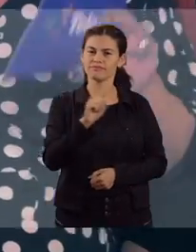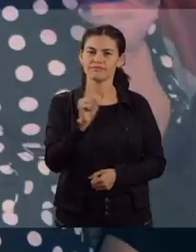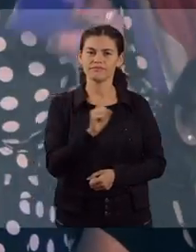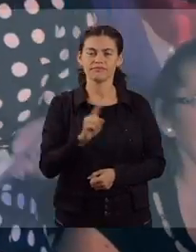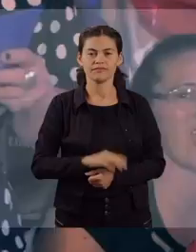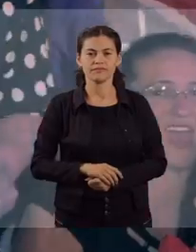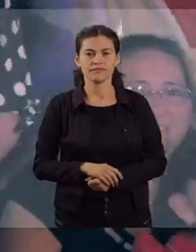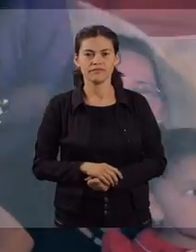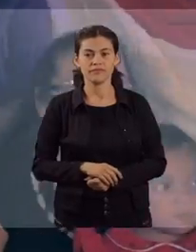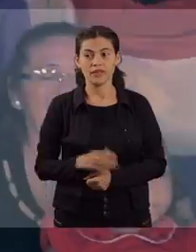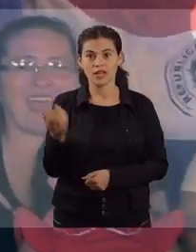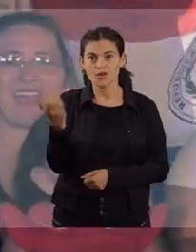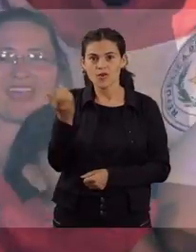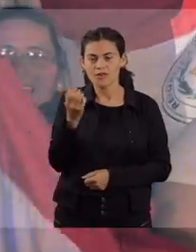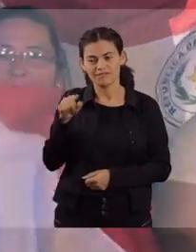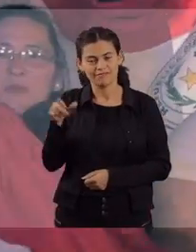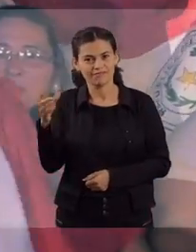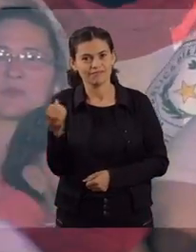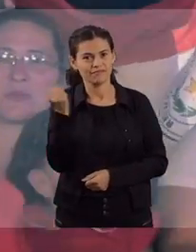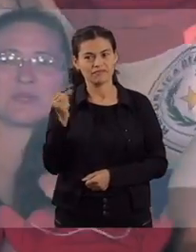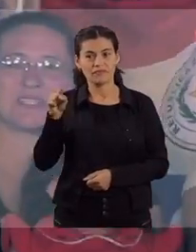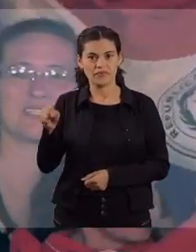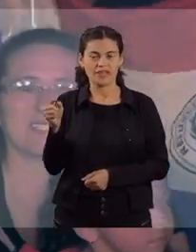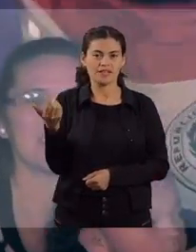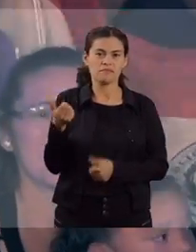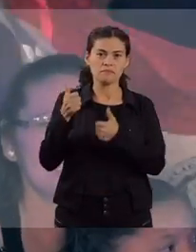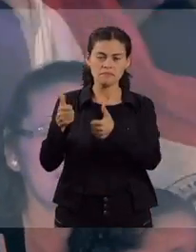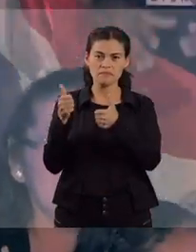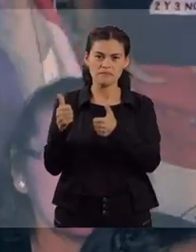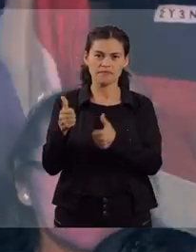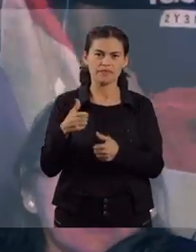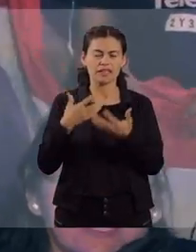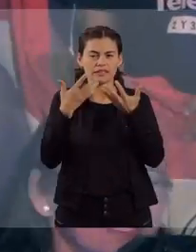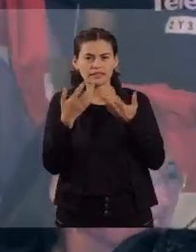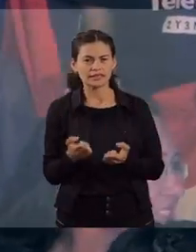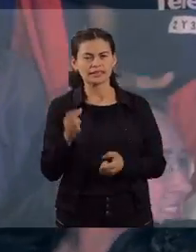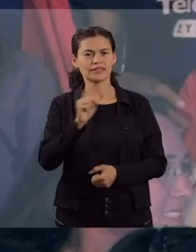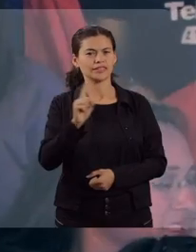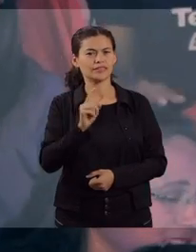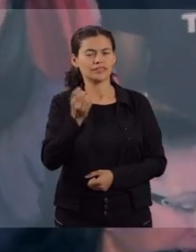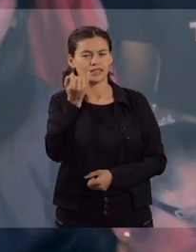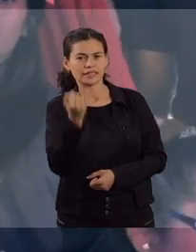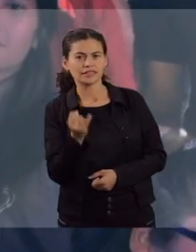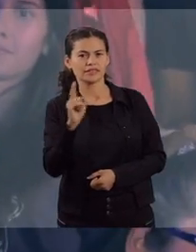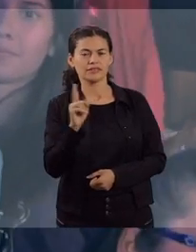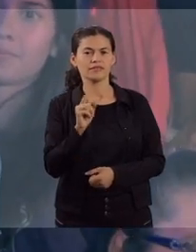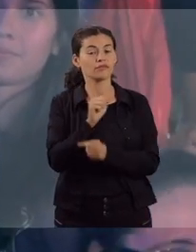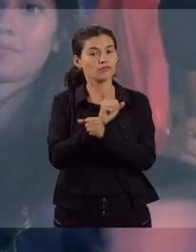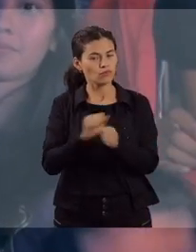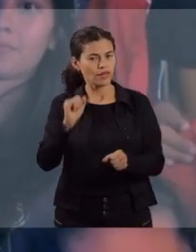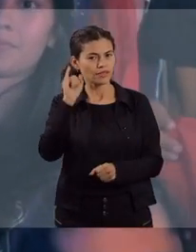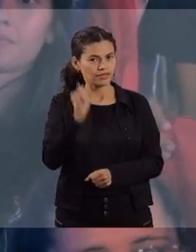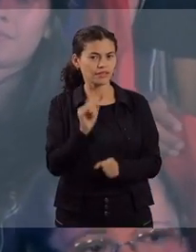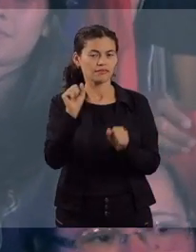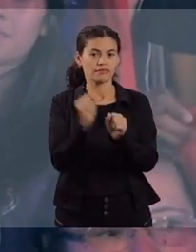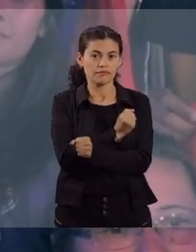bien, vamos a seguir el consejo. De la querida Isabel, no podemos bajar los brazos en este 2019. Nada nos puede